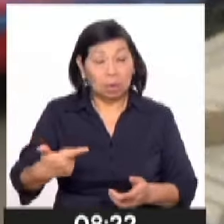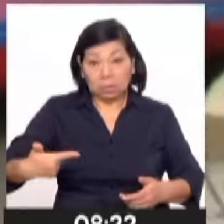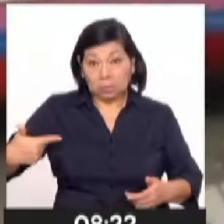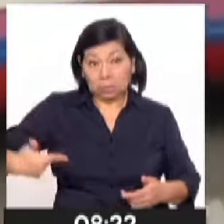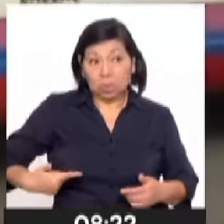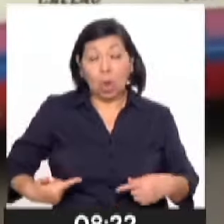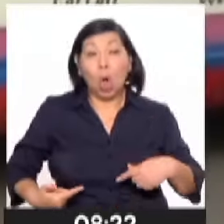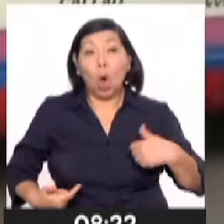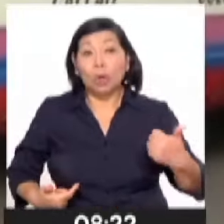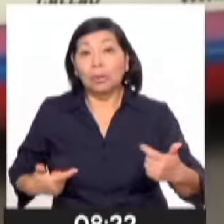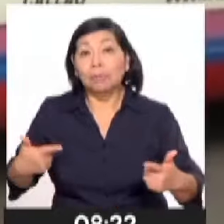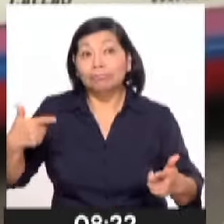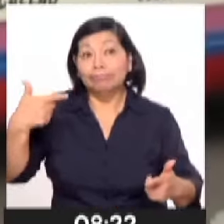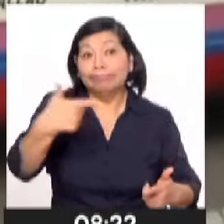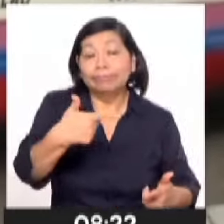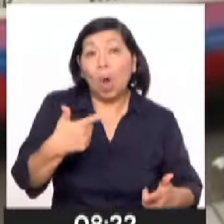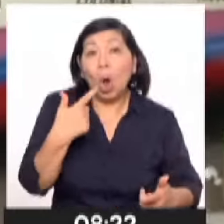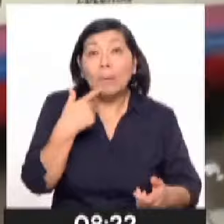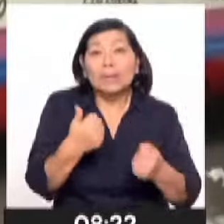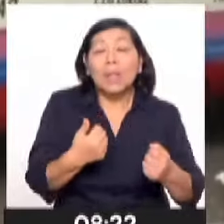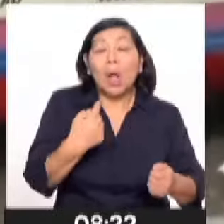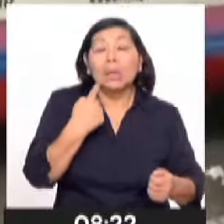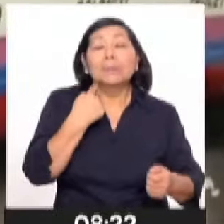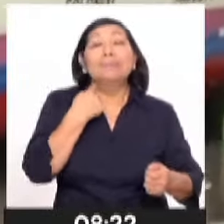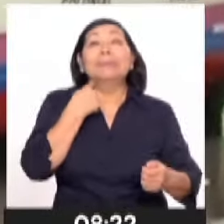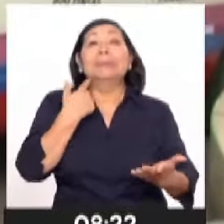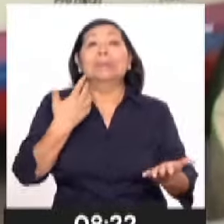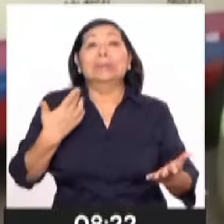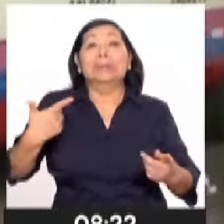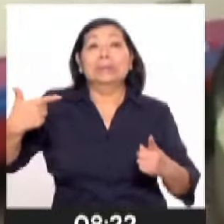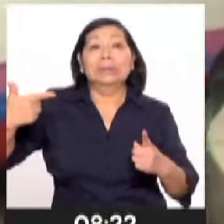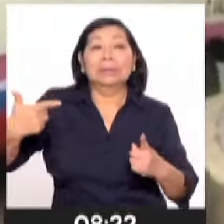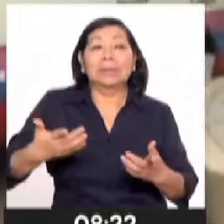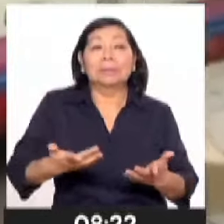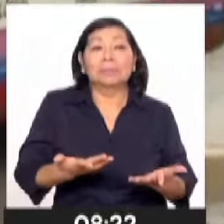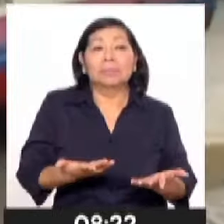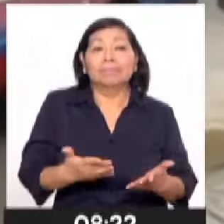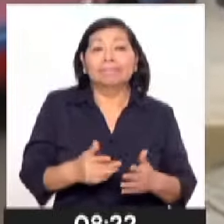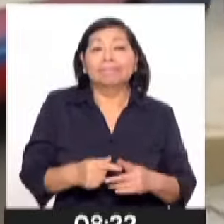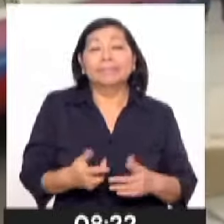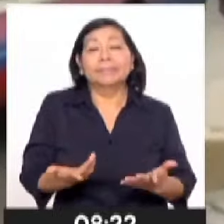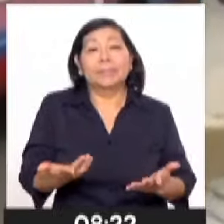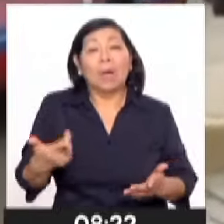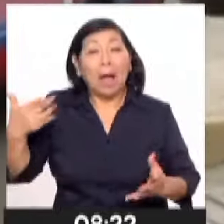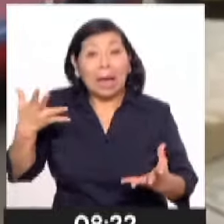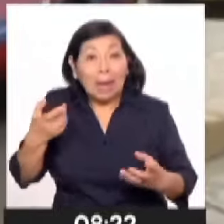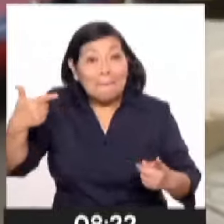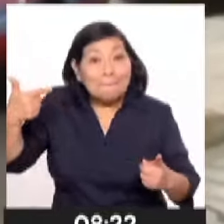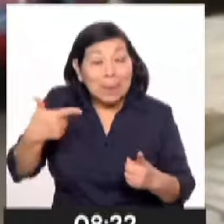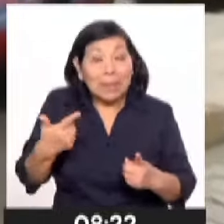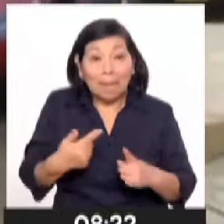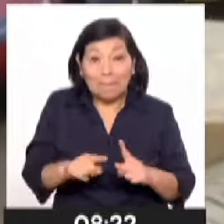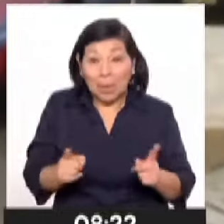cintura, y otro, ¿no?, al conductor. Y el conductor hace el caso omiso, lo que decía todo, entonces le han querido disparar. Pero al momento de que quiere